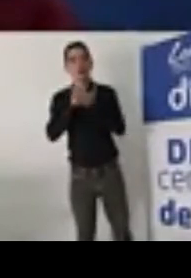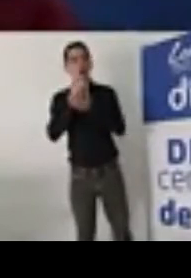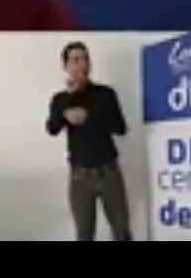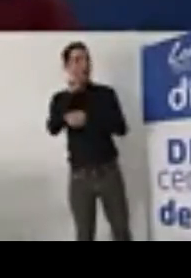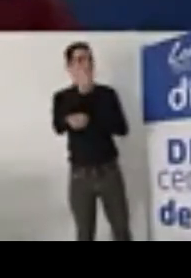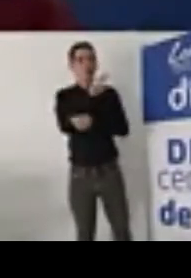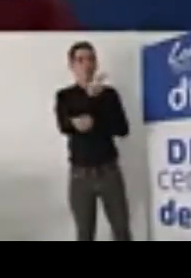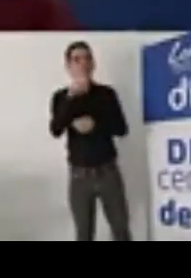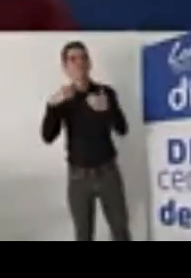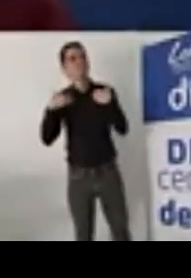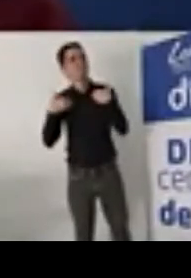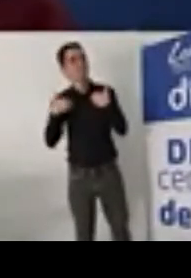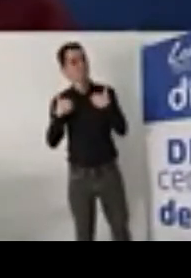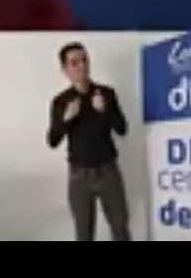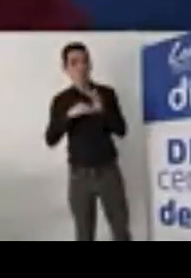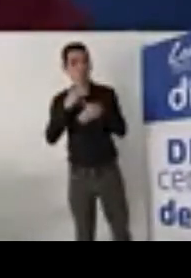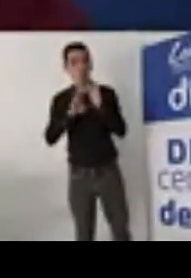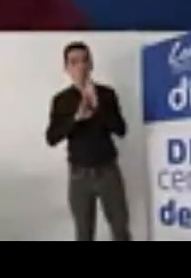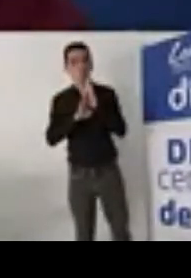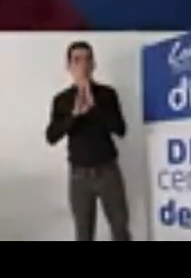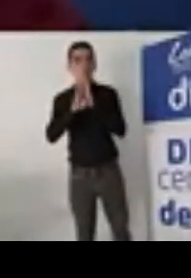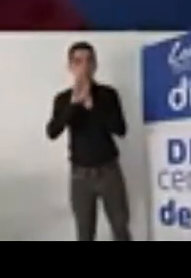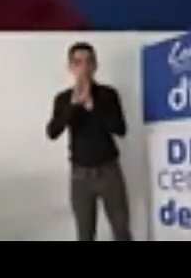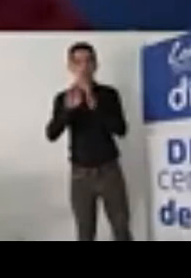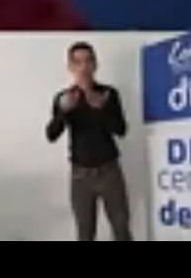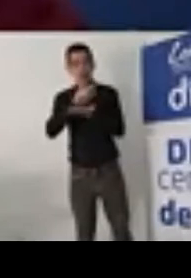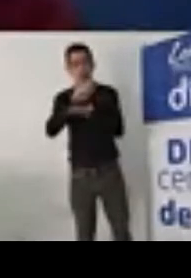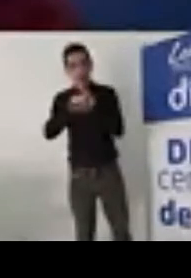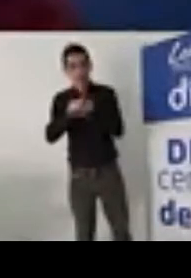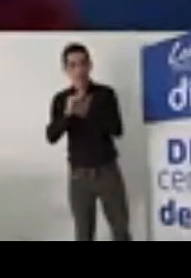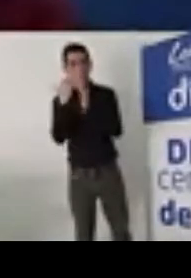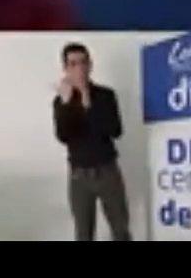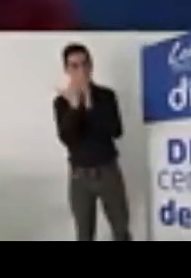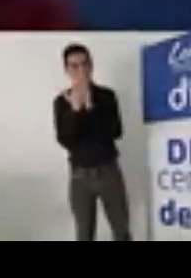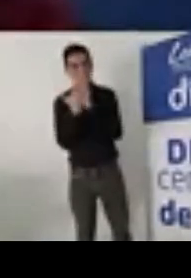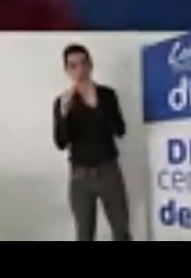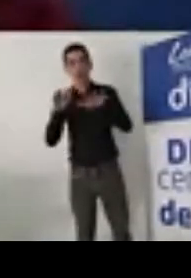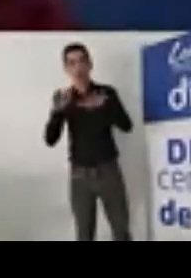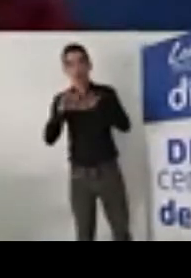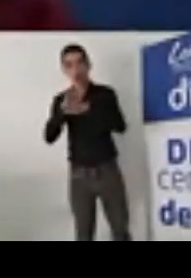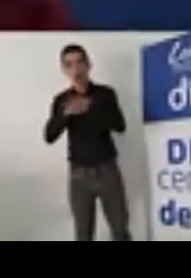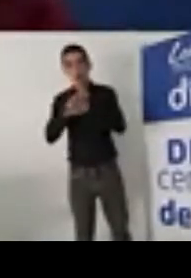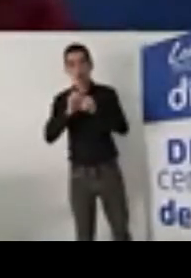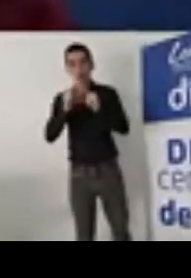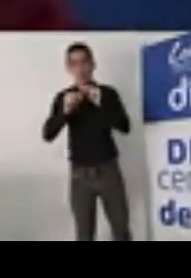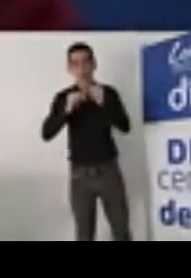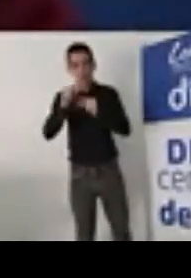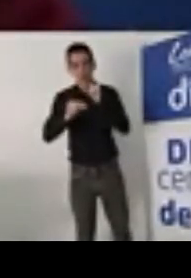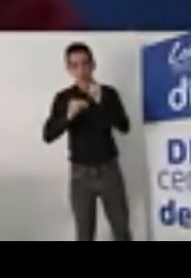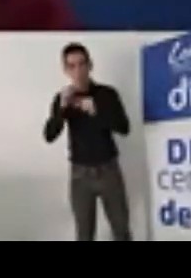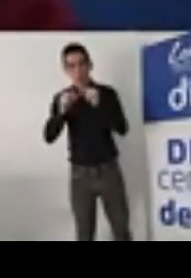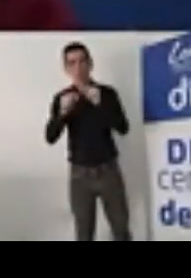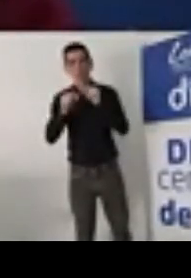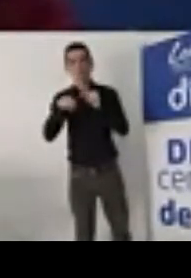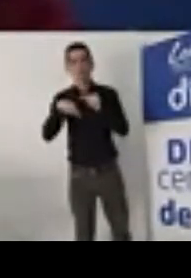articulando estas iniciativas públicas y acciones que le den fortaleza y más estructura a estas políticas públicas que